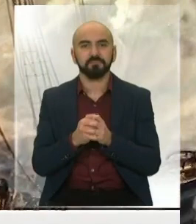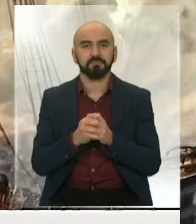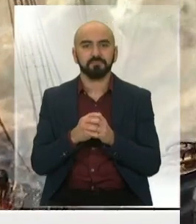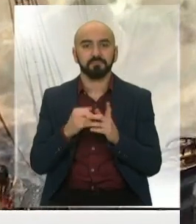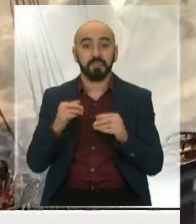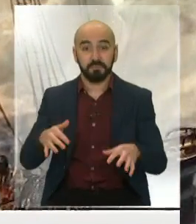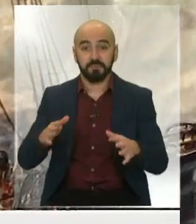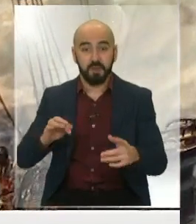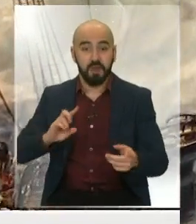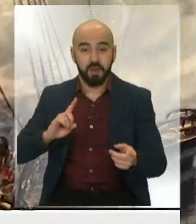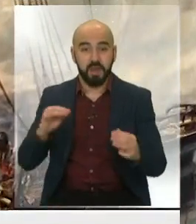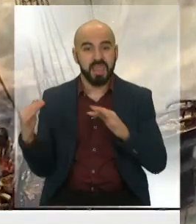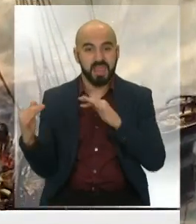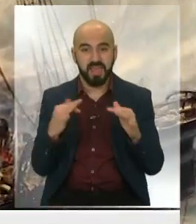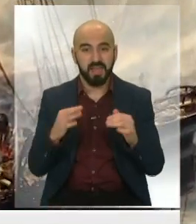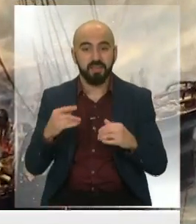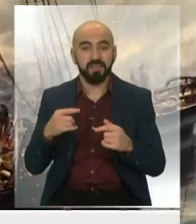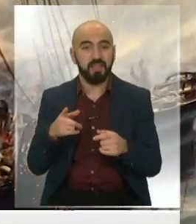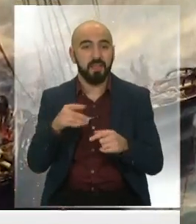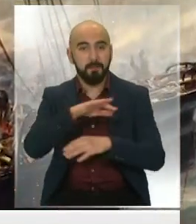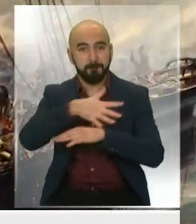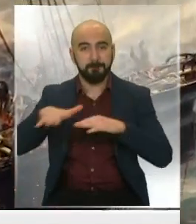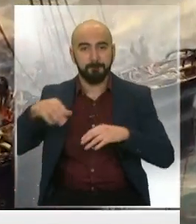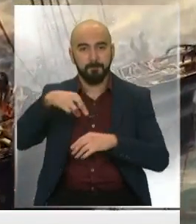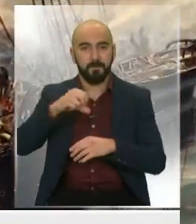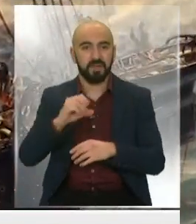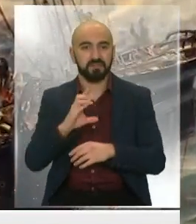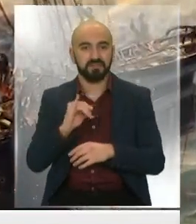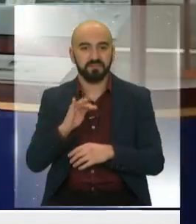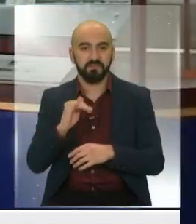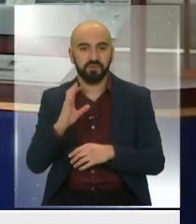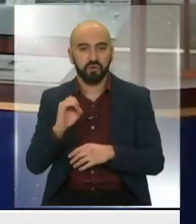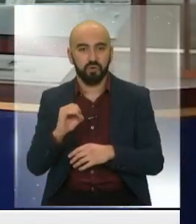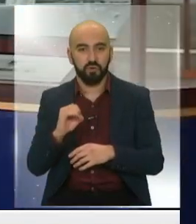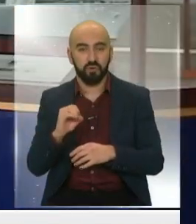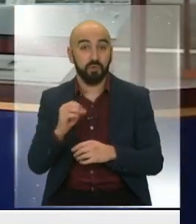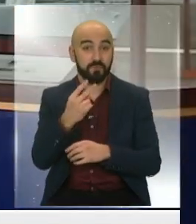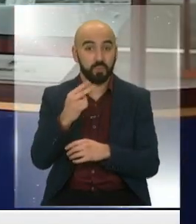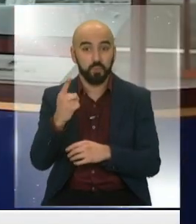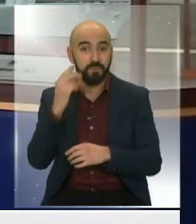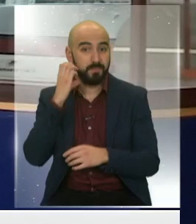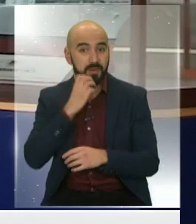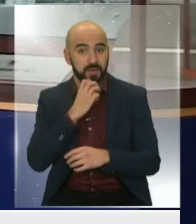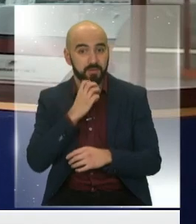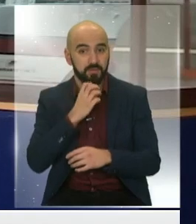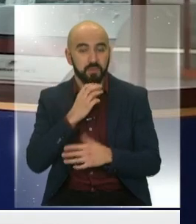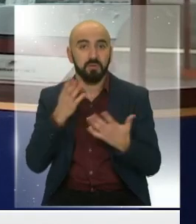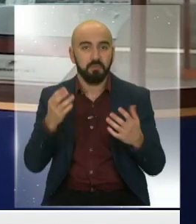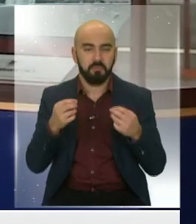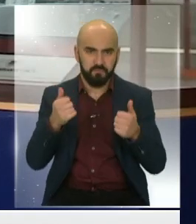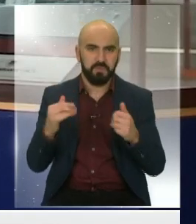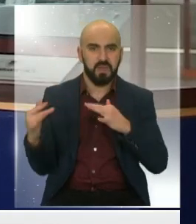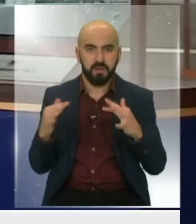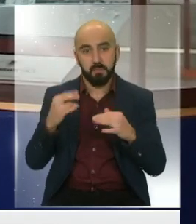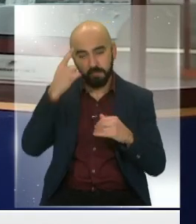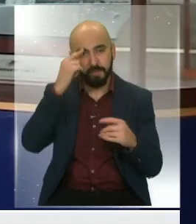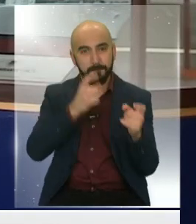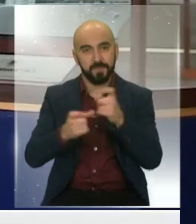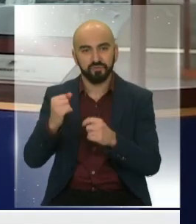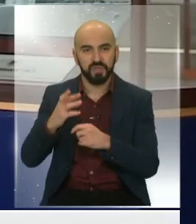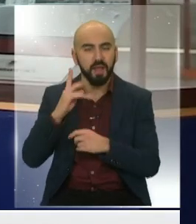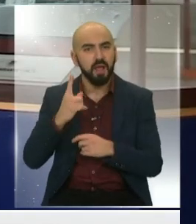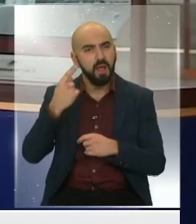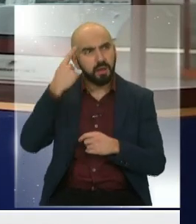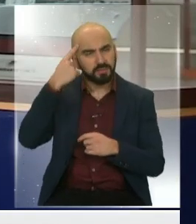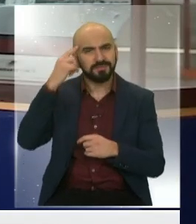la guerra del Pacífico que se llevaba hasta ese momento, hasta el 21 de mayo, pero no existía una conciencia dentro de la población de